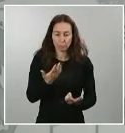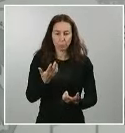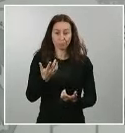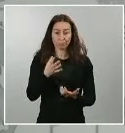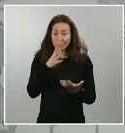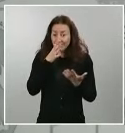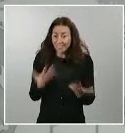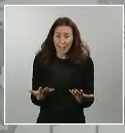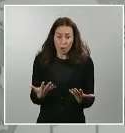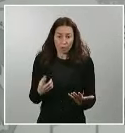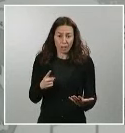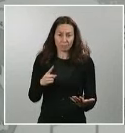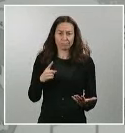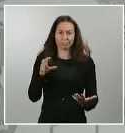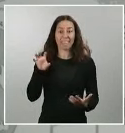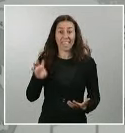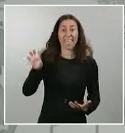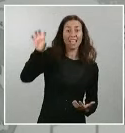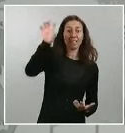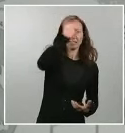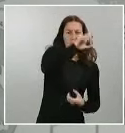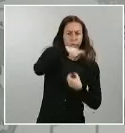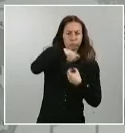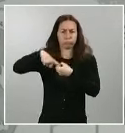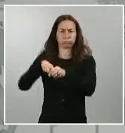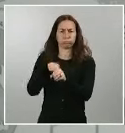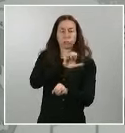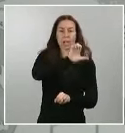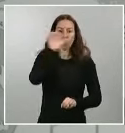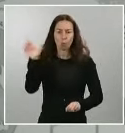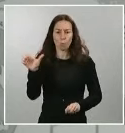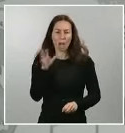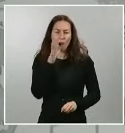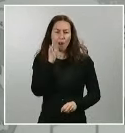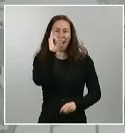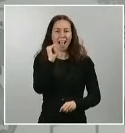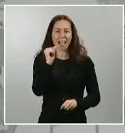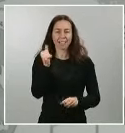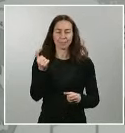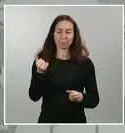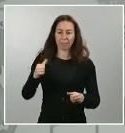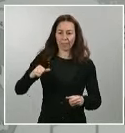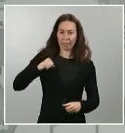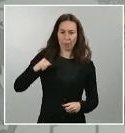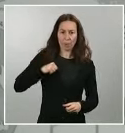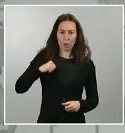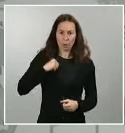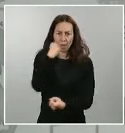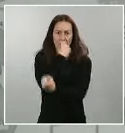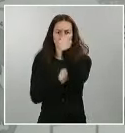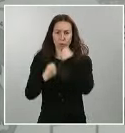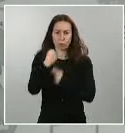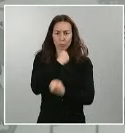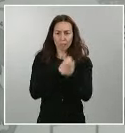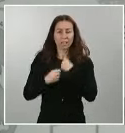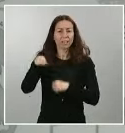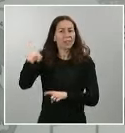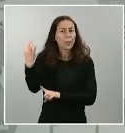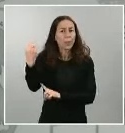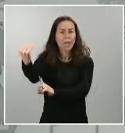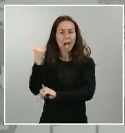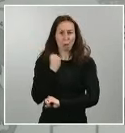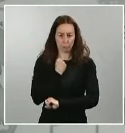asumiendo muchos Estados miembros para poder resolver y hacer frente a esta pandemia. Y tendrá que hacerlo después, una vez superada la emergencia sanitaria,